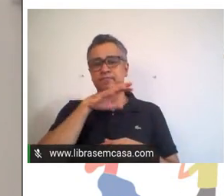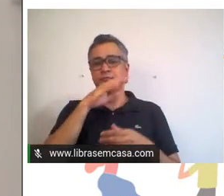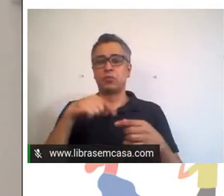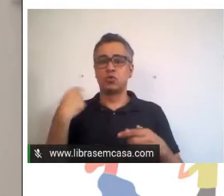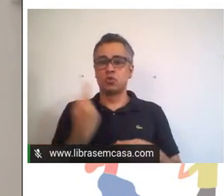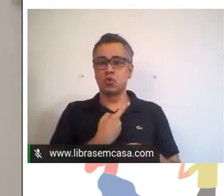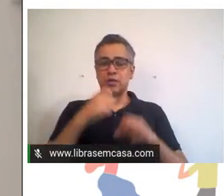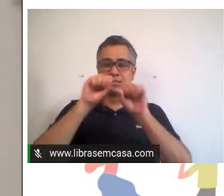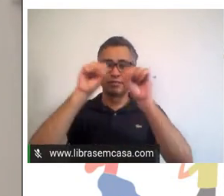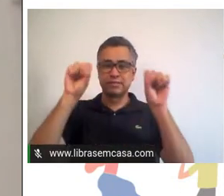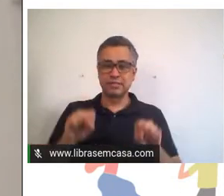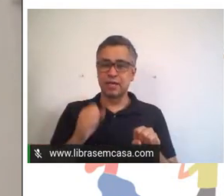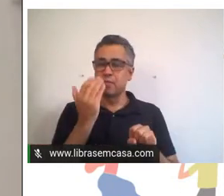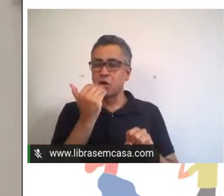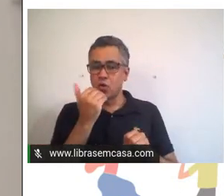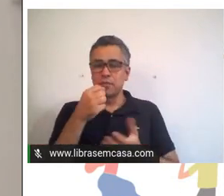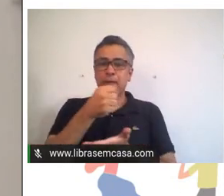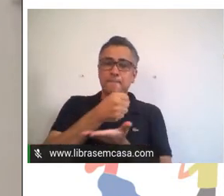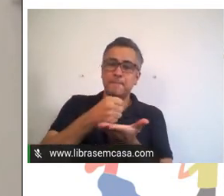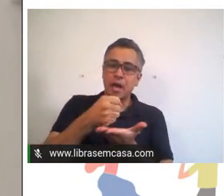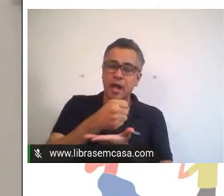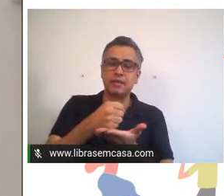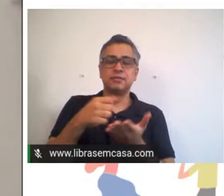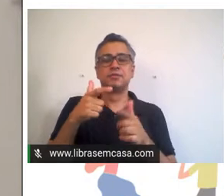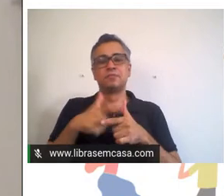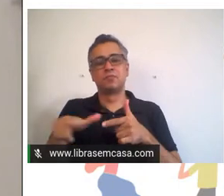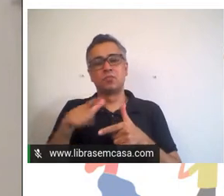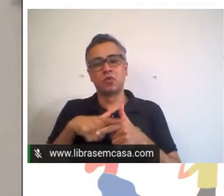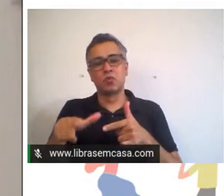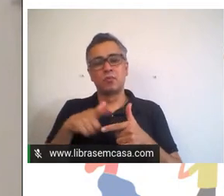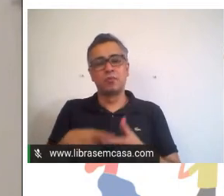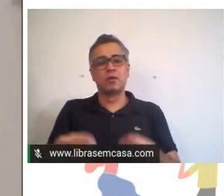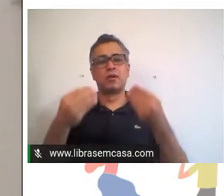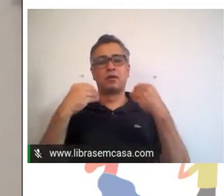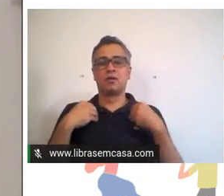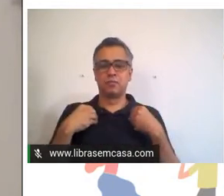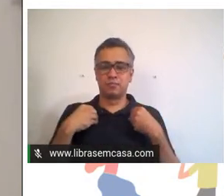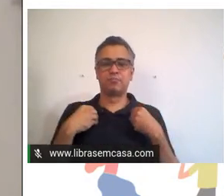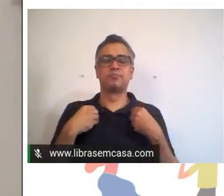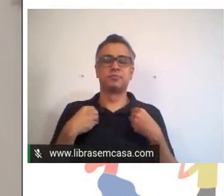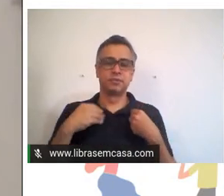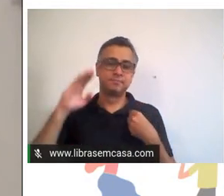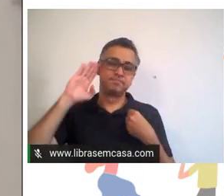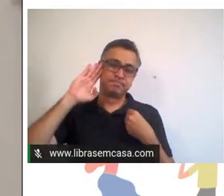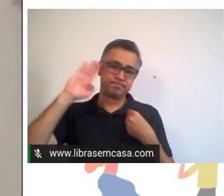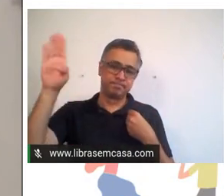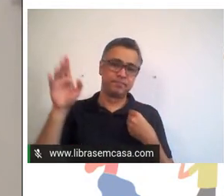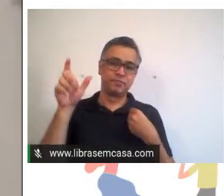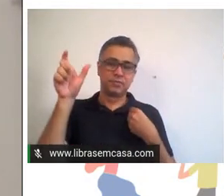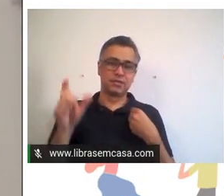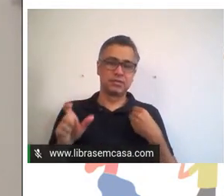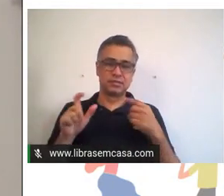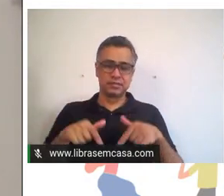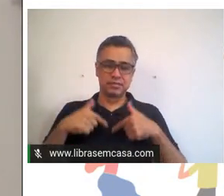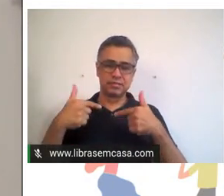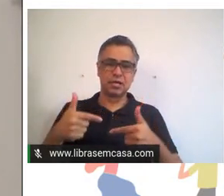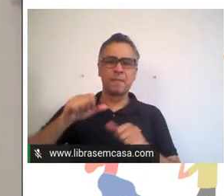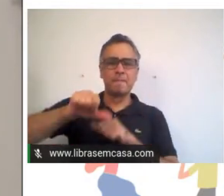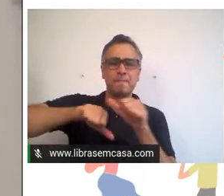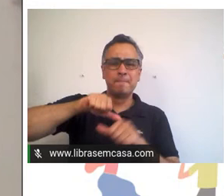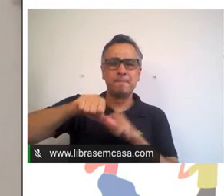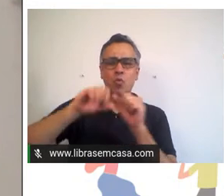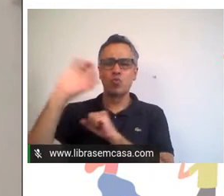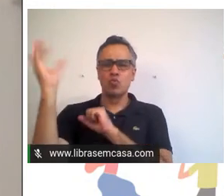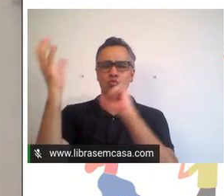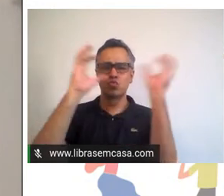en la base de los problemas que nos trajeron hasta acá, eso ya se sabe, es uno de los principales agentes de cambio climático.